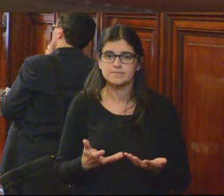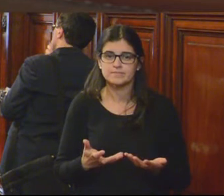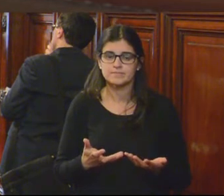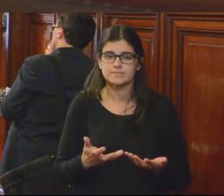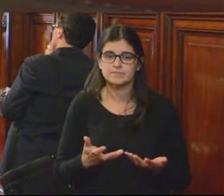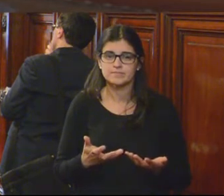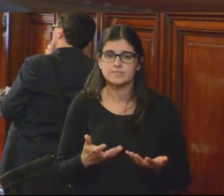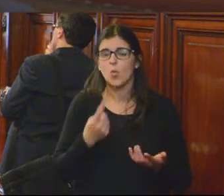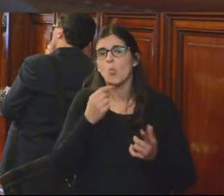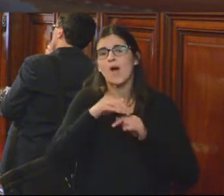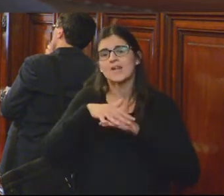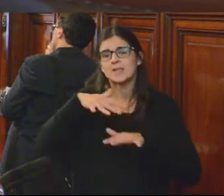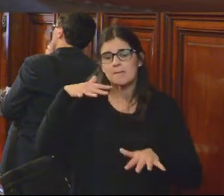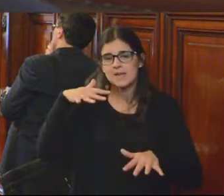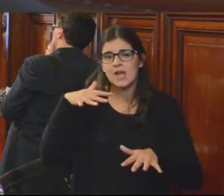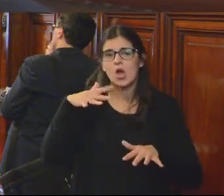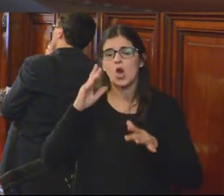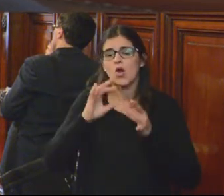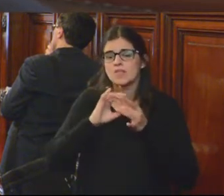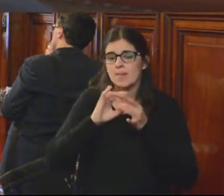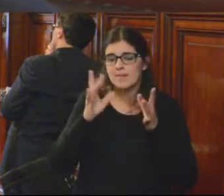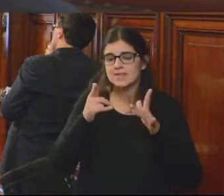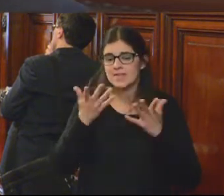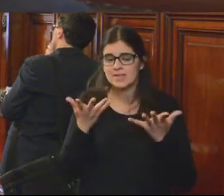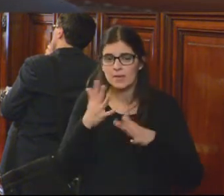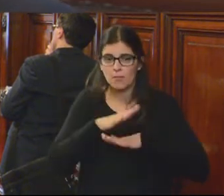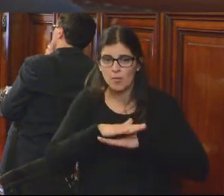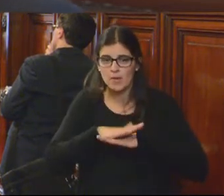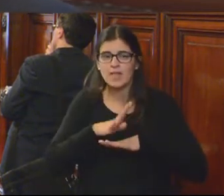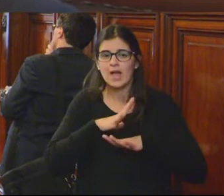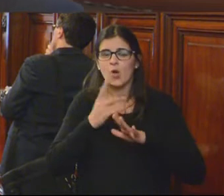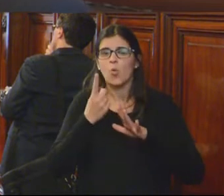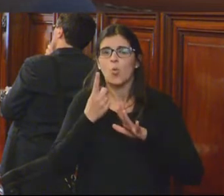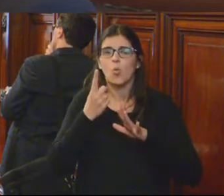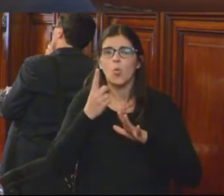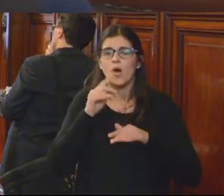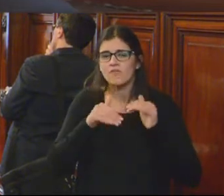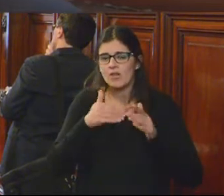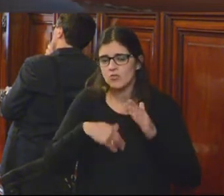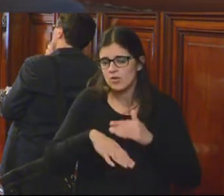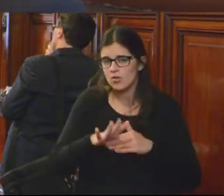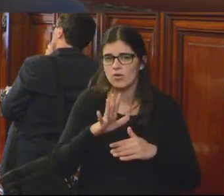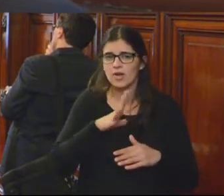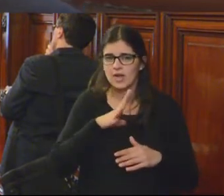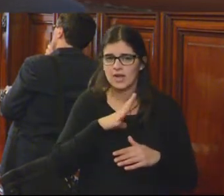una asamblea, con independencia de entrar en este momento, hay un diferendo que comprenderemos y asumiremos